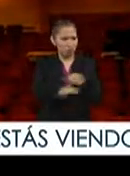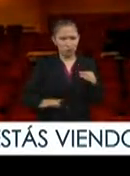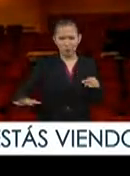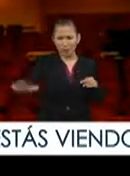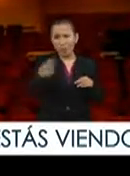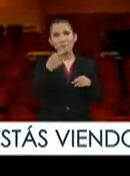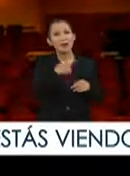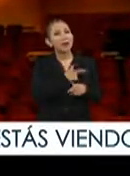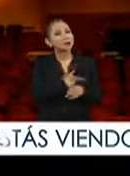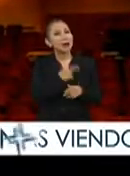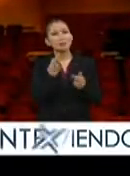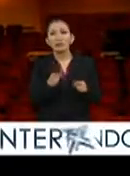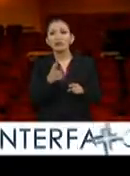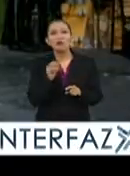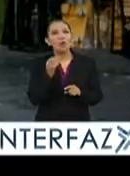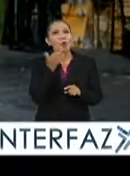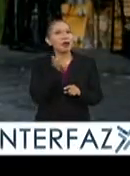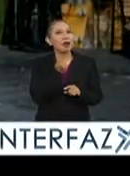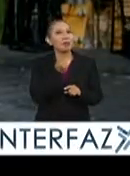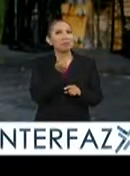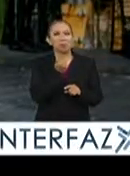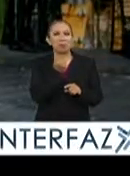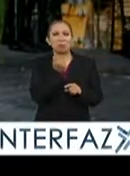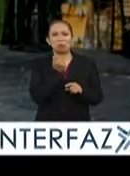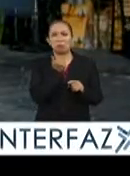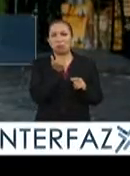gusta la música. No tengo